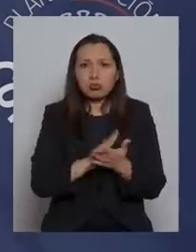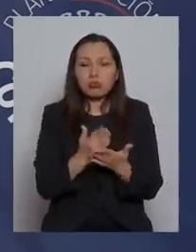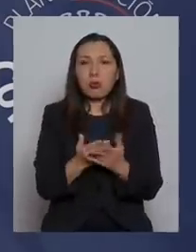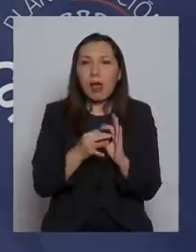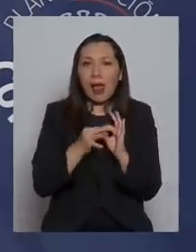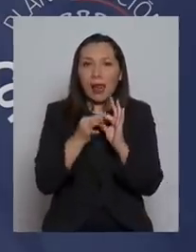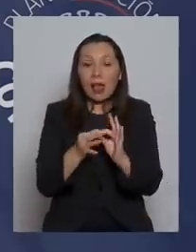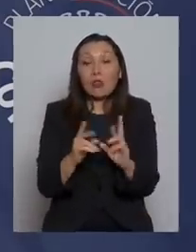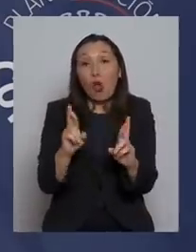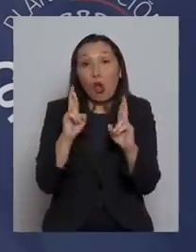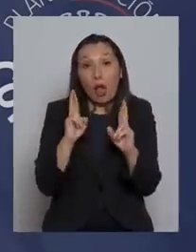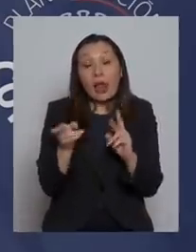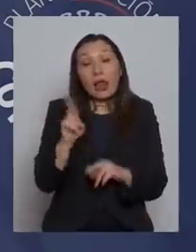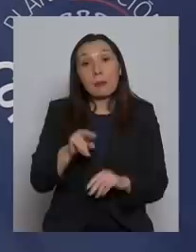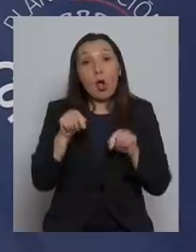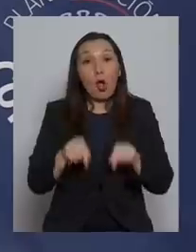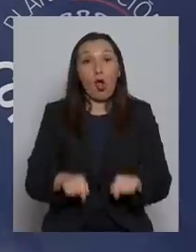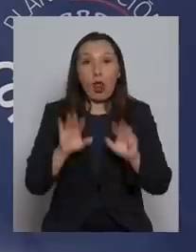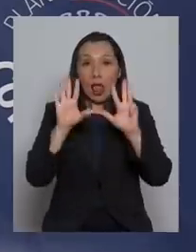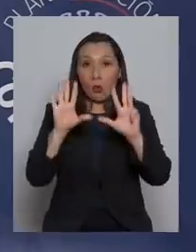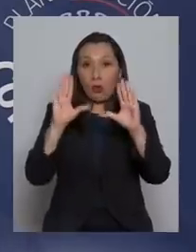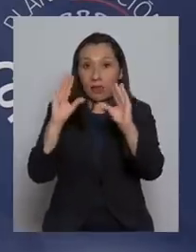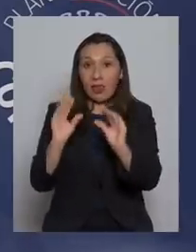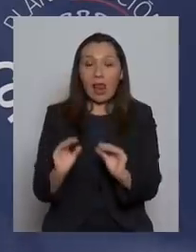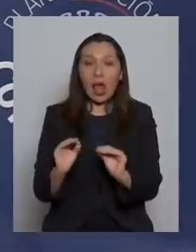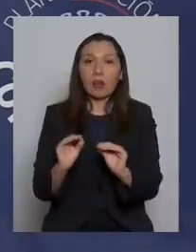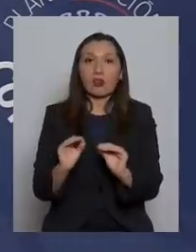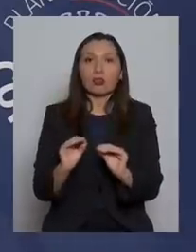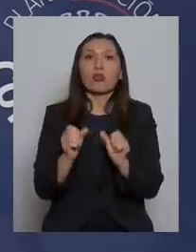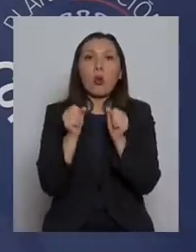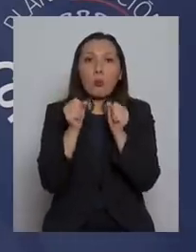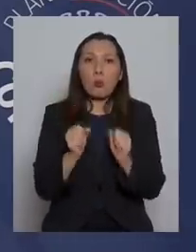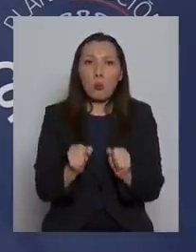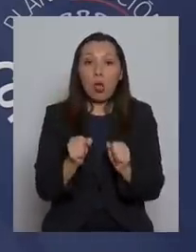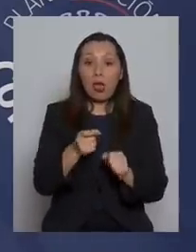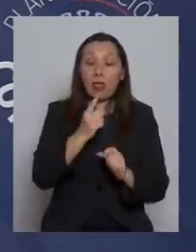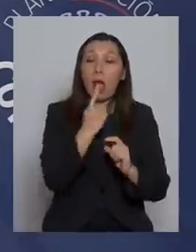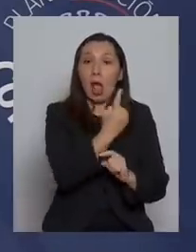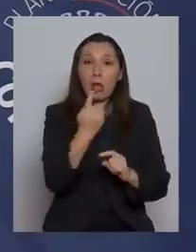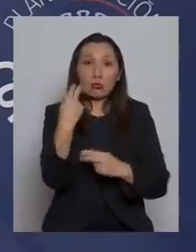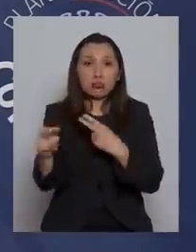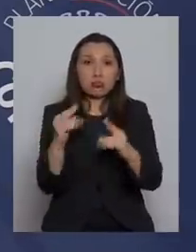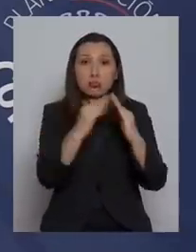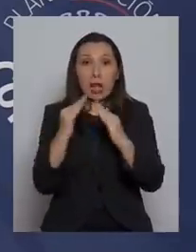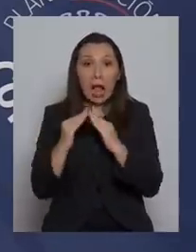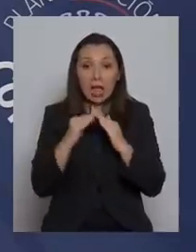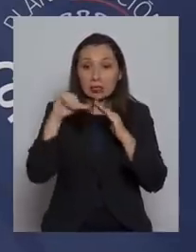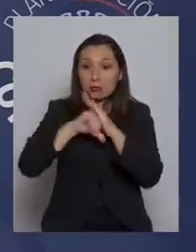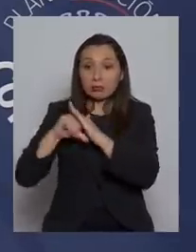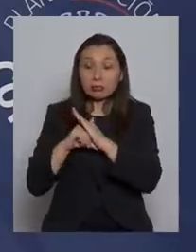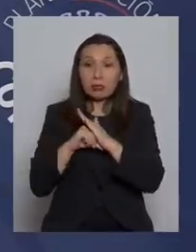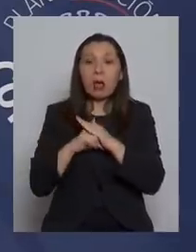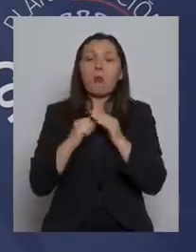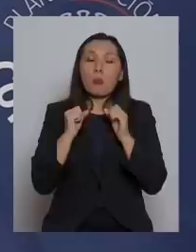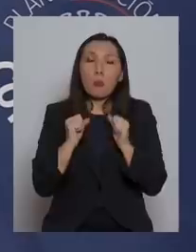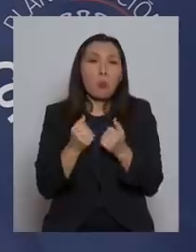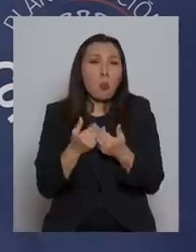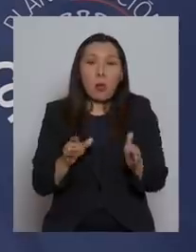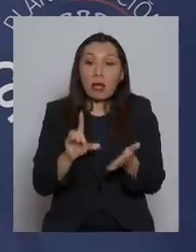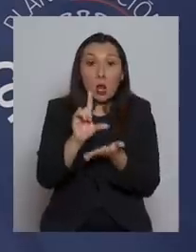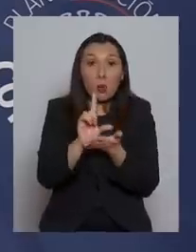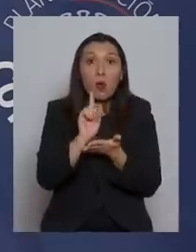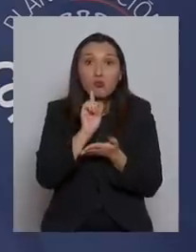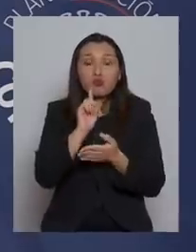gratitud y ojalá, insisto, hoy día a las 9 de la noche podamos desde nuestras casas, desde nuestras cuarentenas, desde donde sea